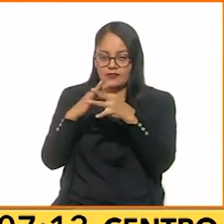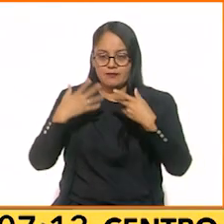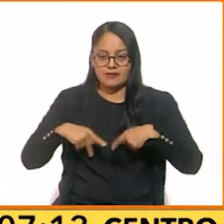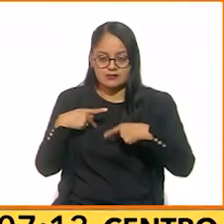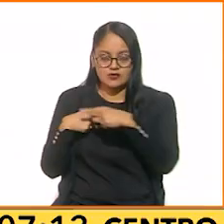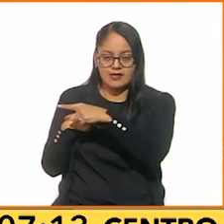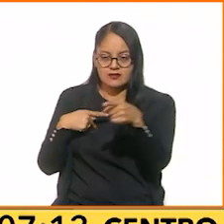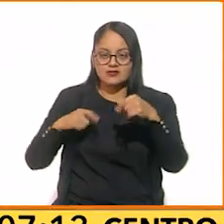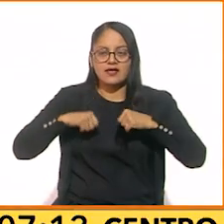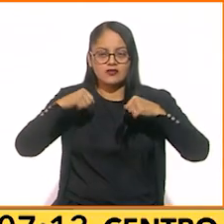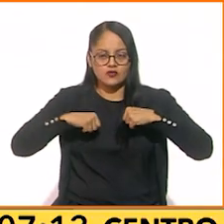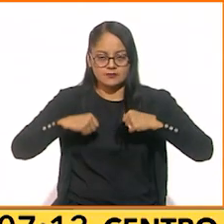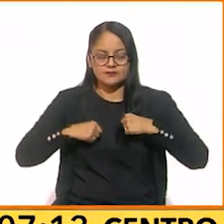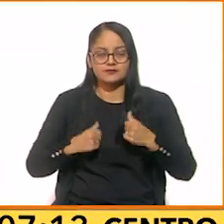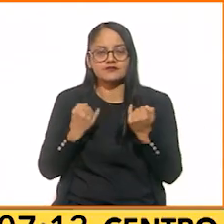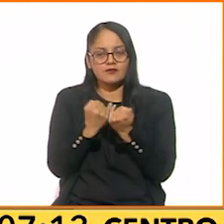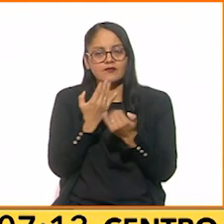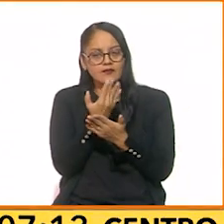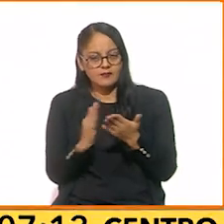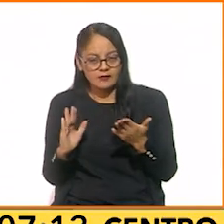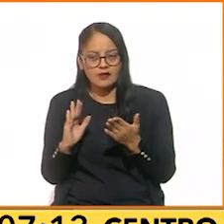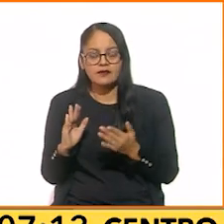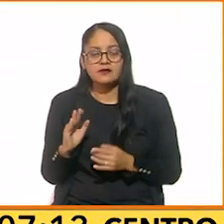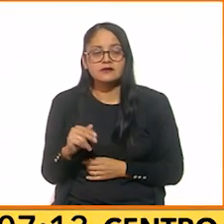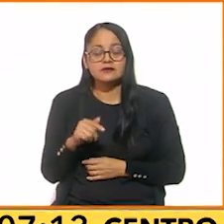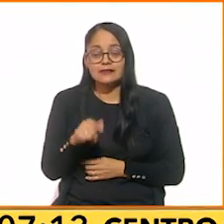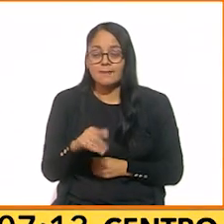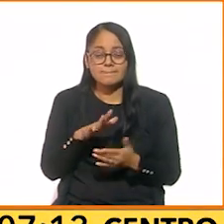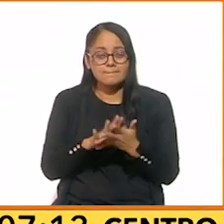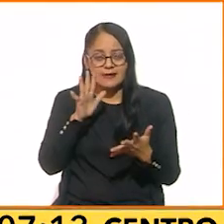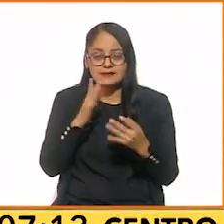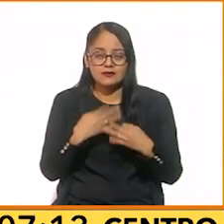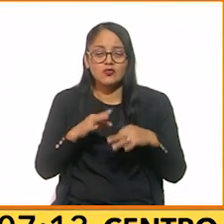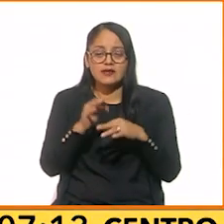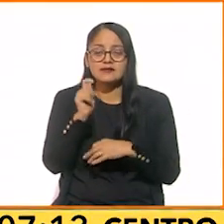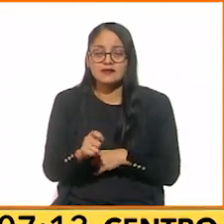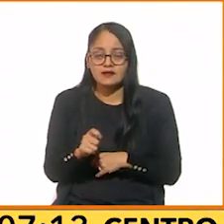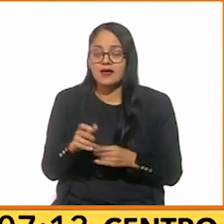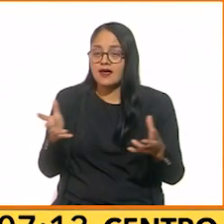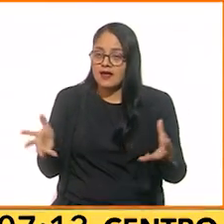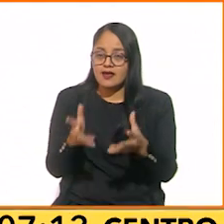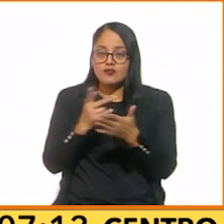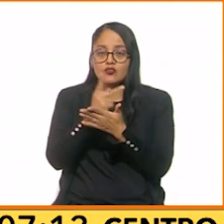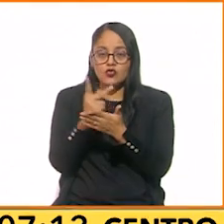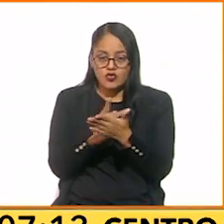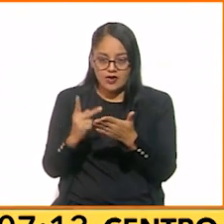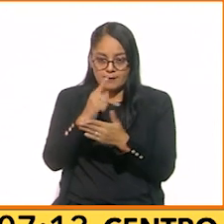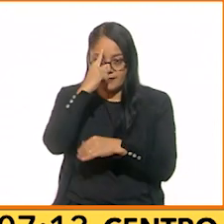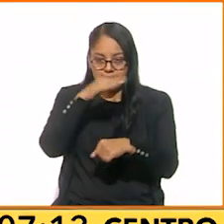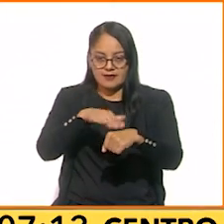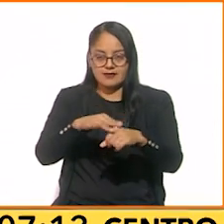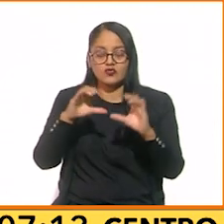personas adolescentes. Y por otra parte, y es la más importante, generar programas y acciones de